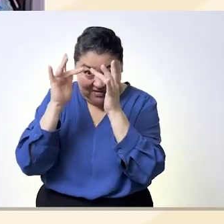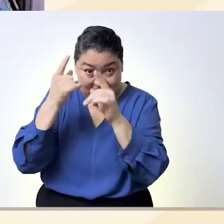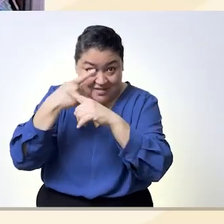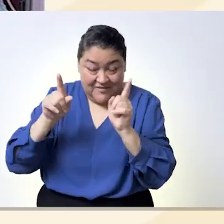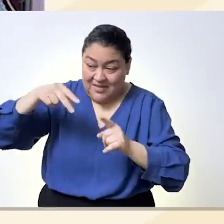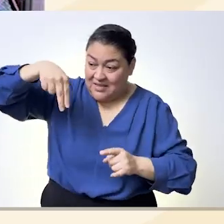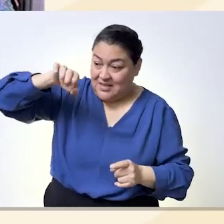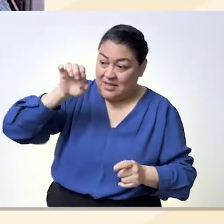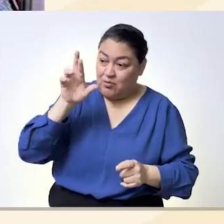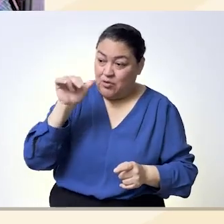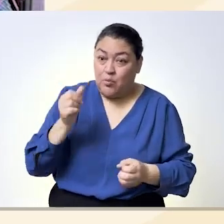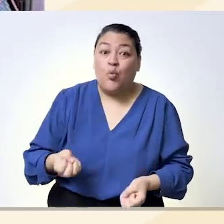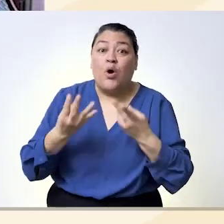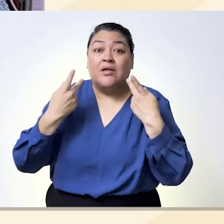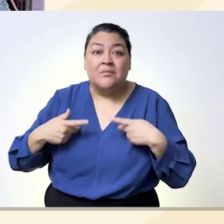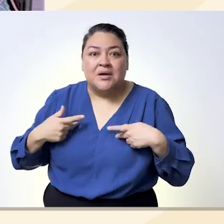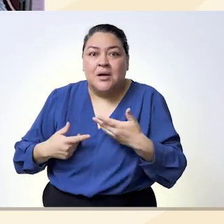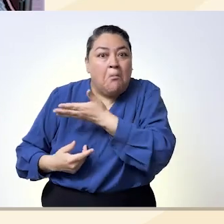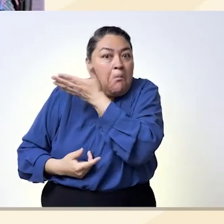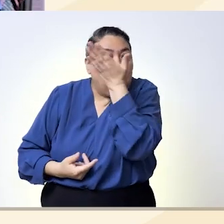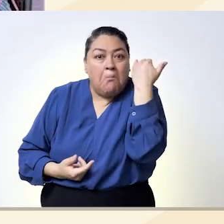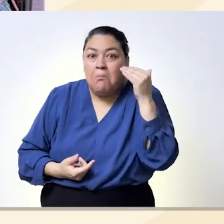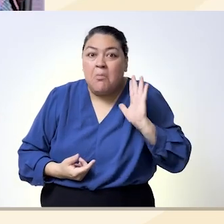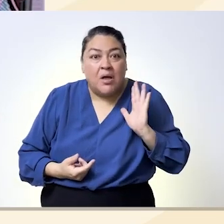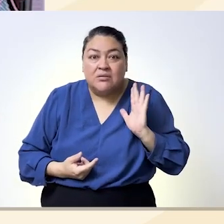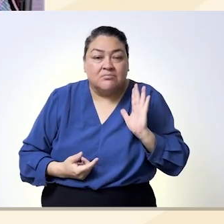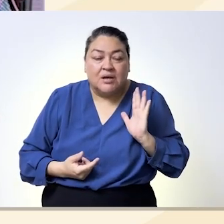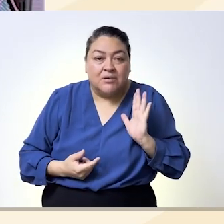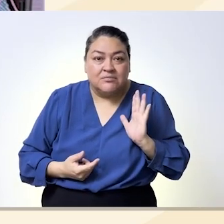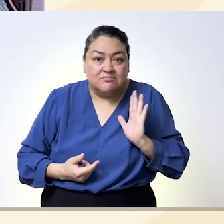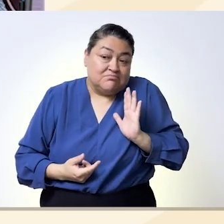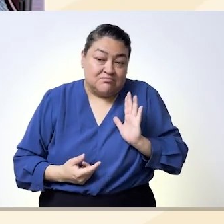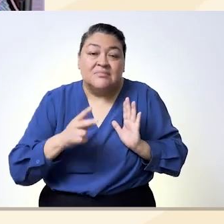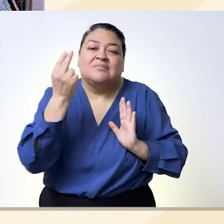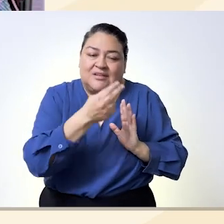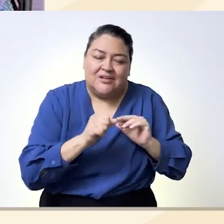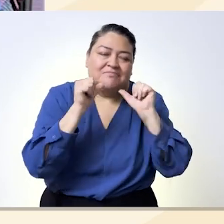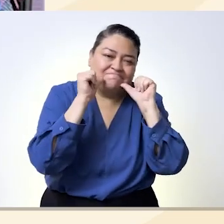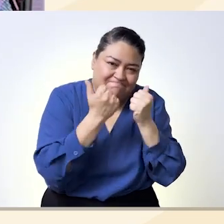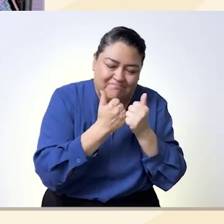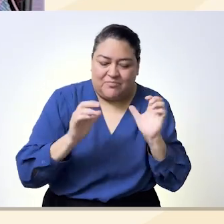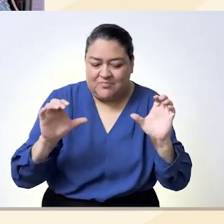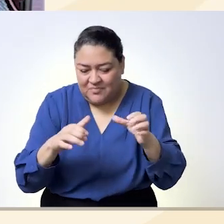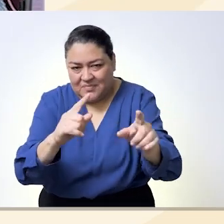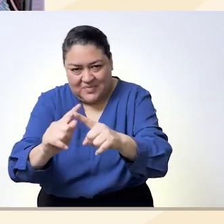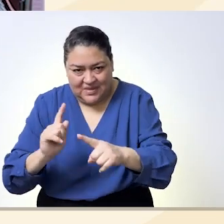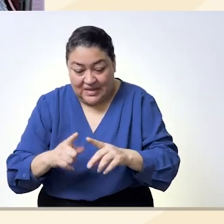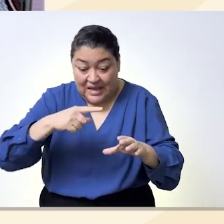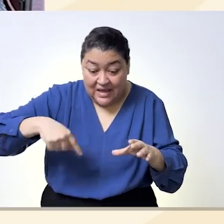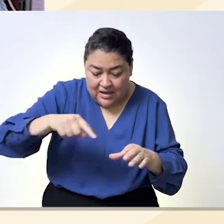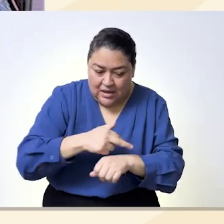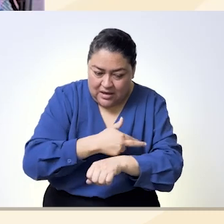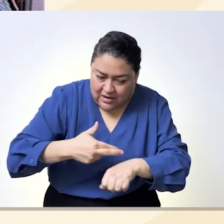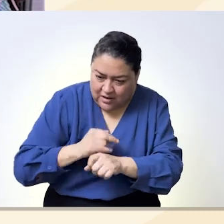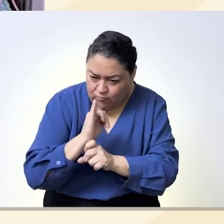problema. Y qué importante es que justamente las organizaciones sociales, las colectivas, están haciendo una chamba importantísima, que es